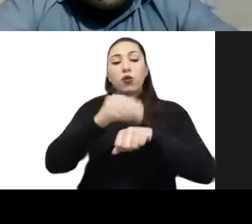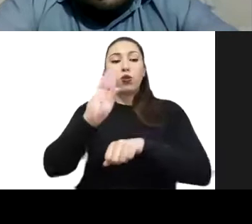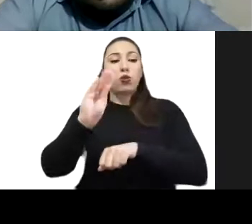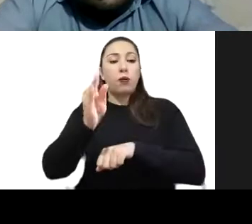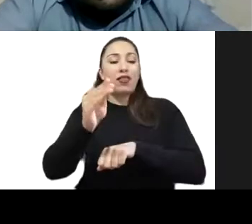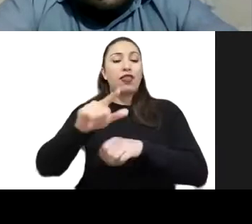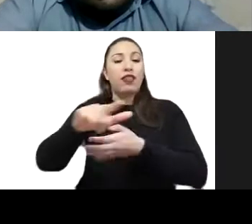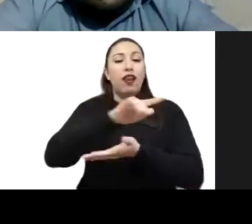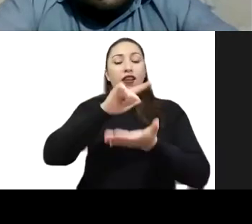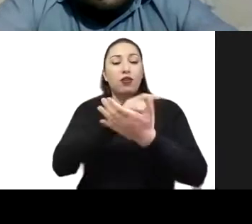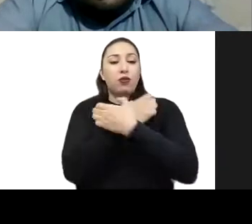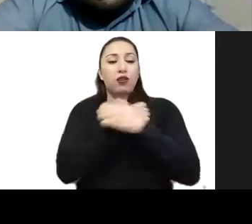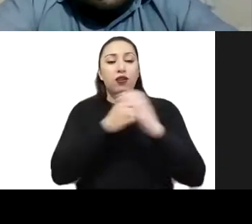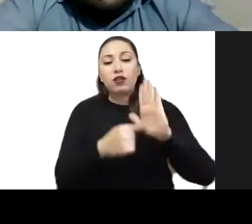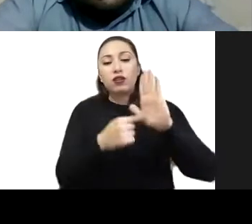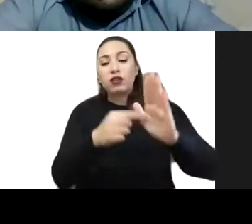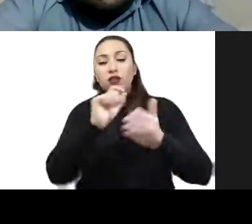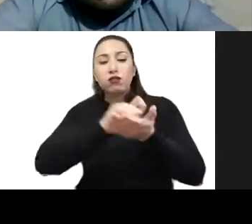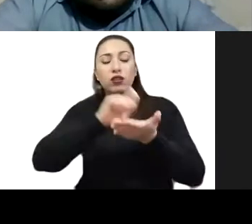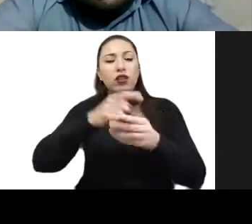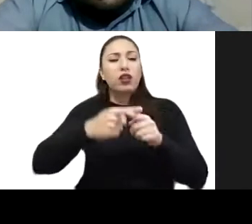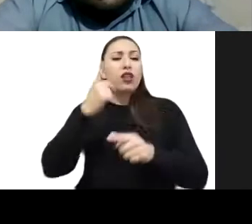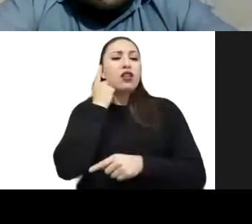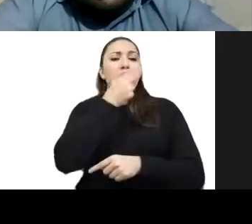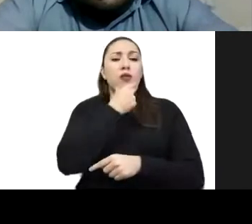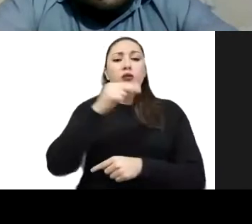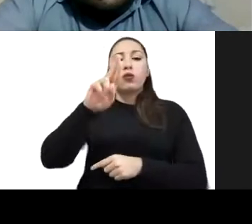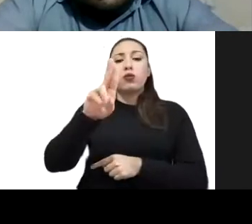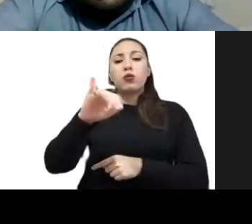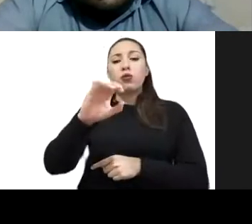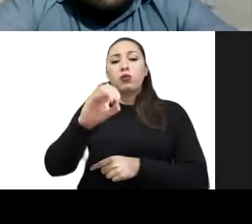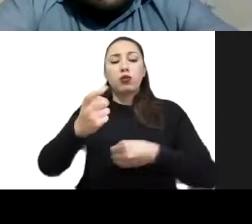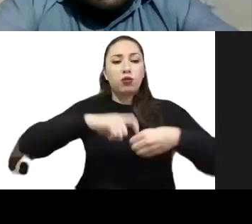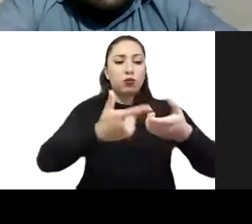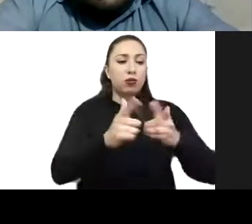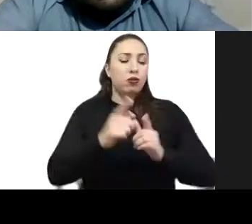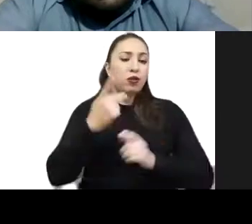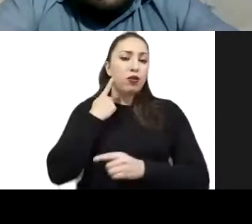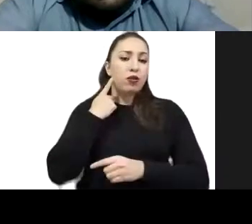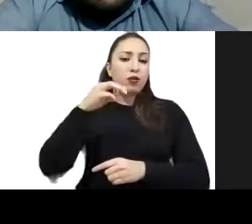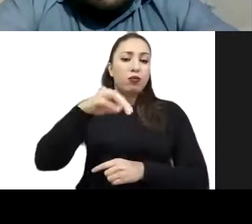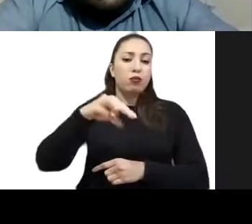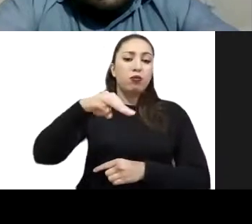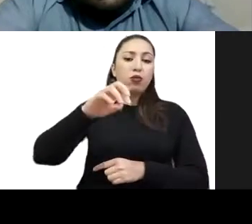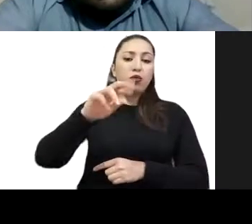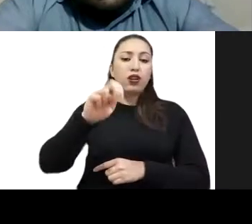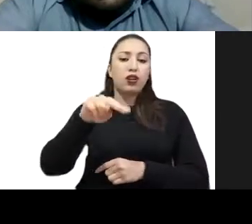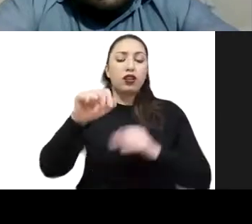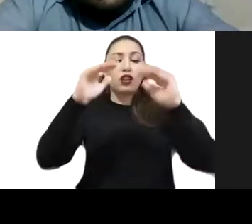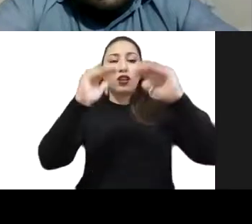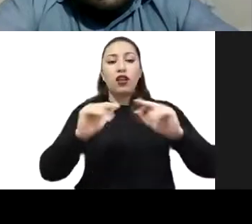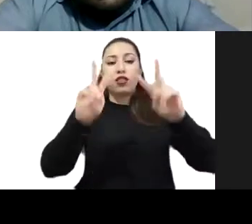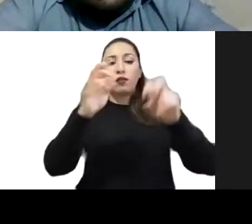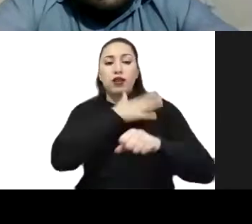Educación que presentó el diputado Eleazar Rubio Aldarán del Grupo Parlamentario del Partido Morena. 11, asuntos generales. 12, clausura